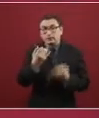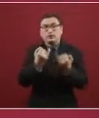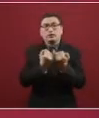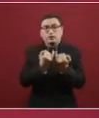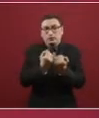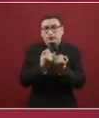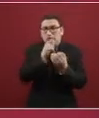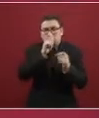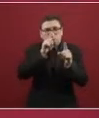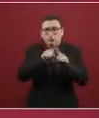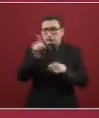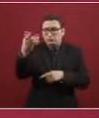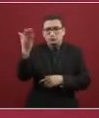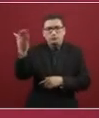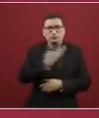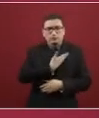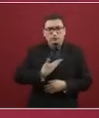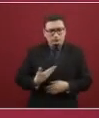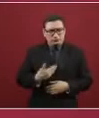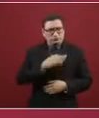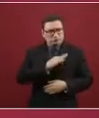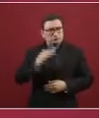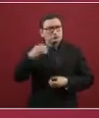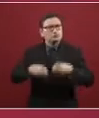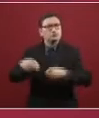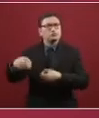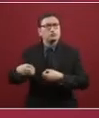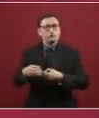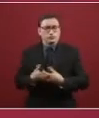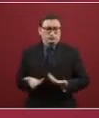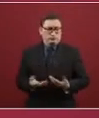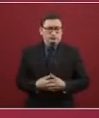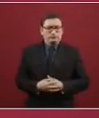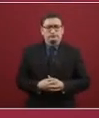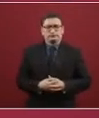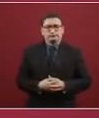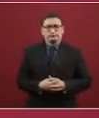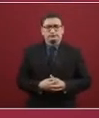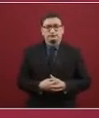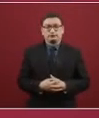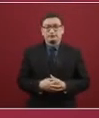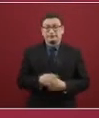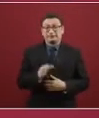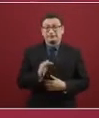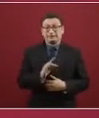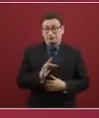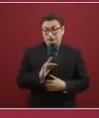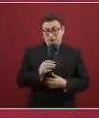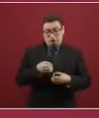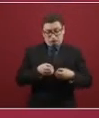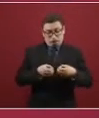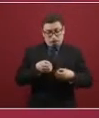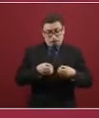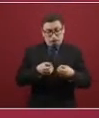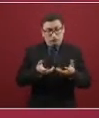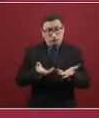presidente si éste hace un juicio